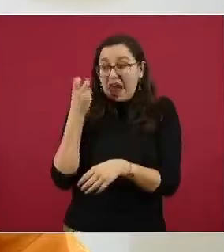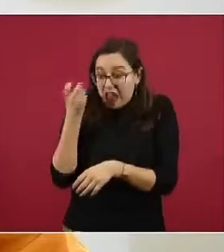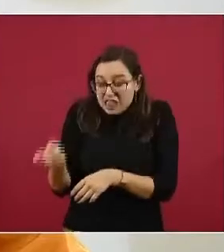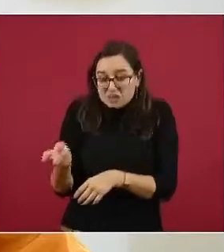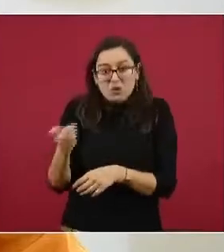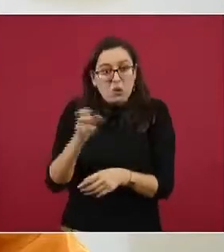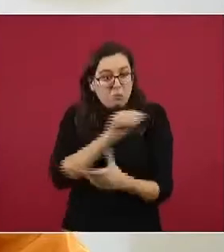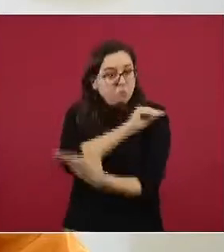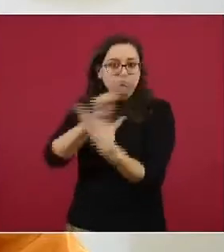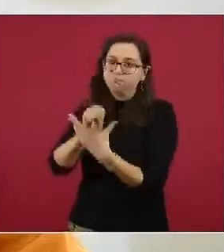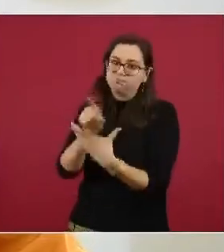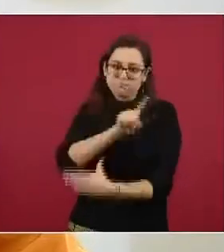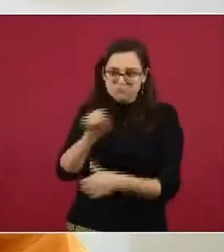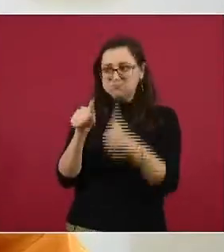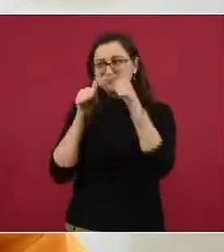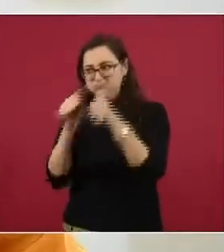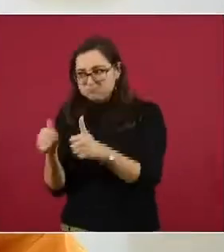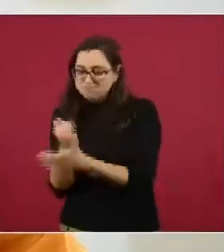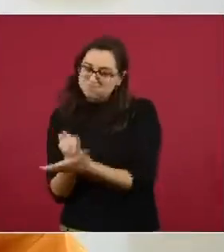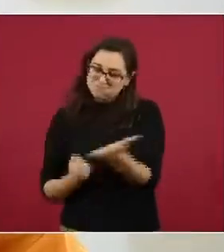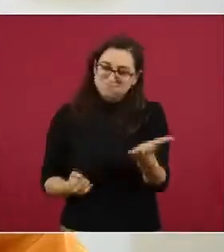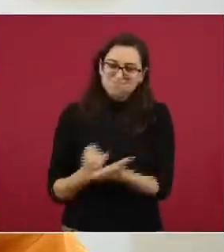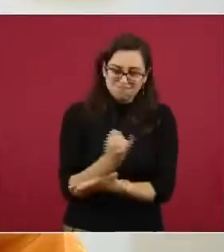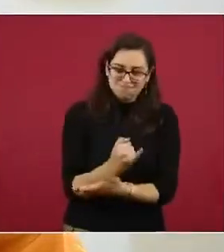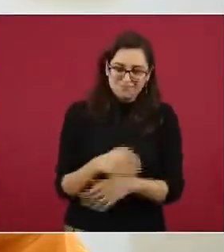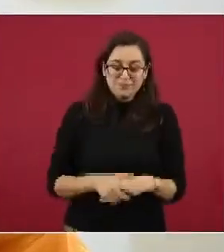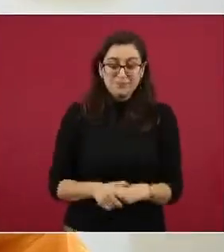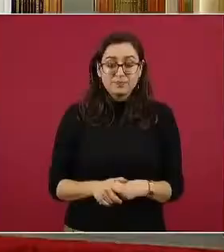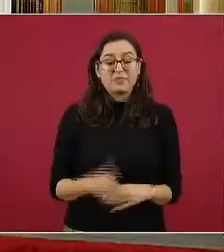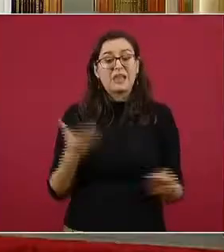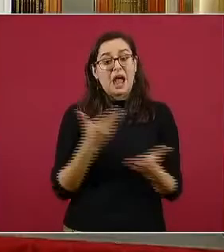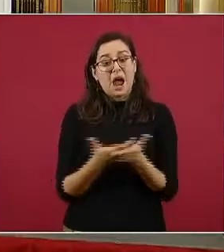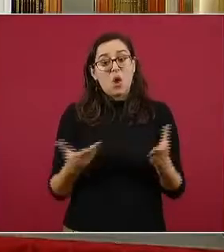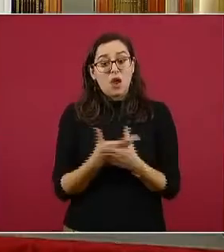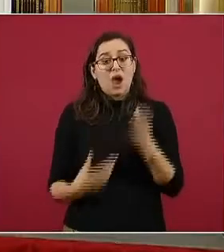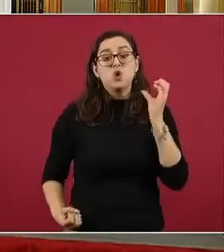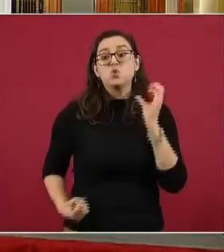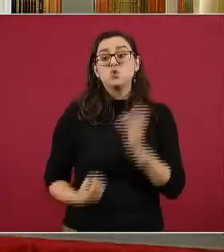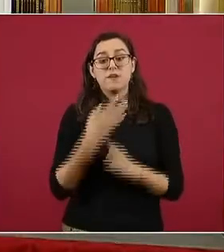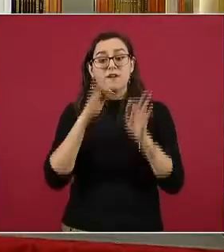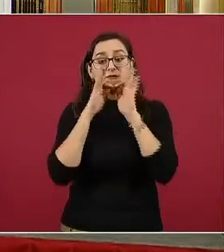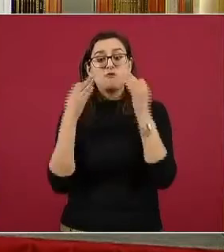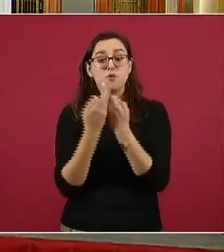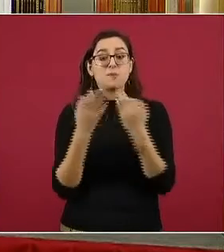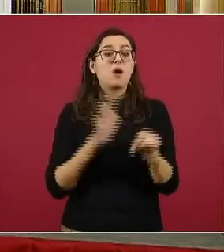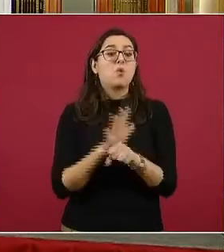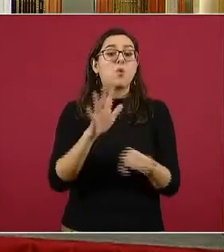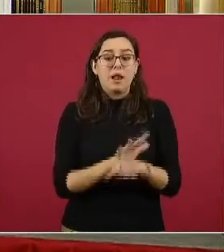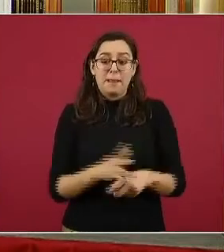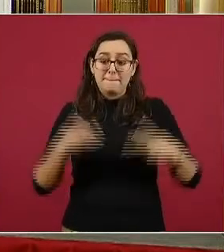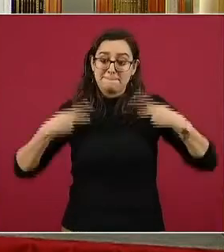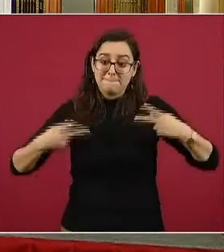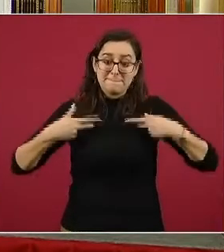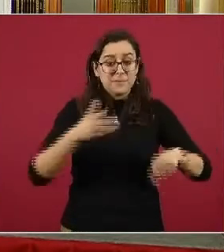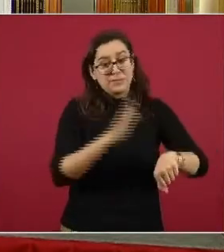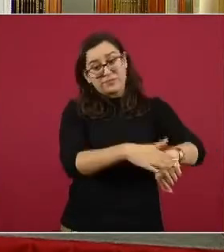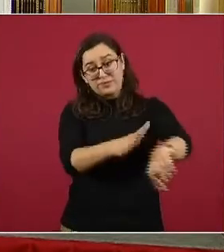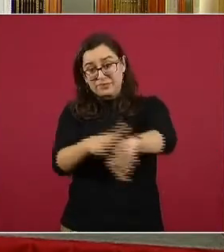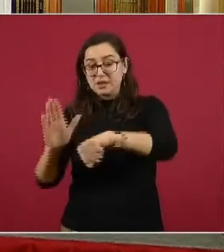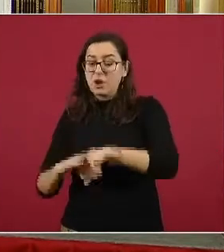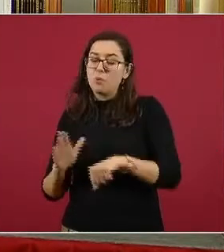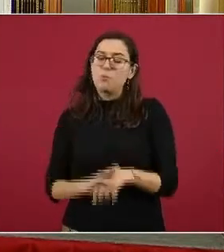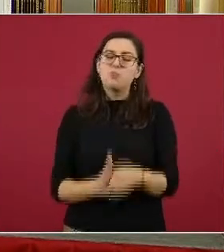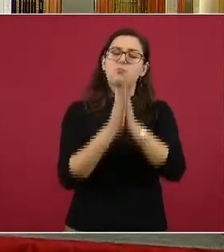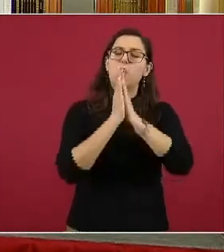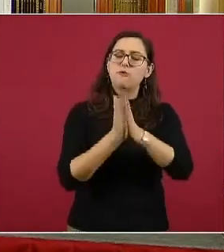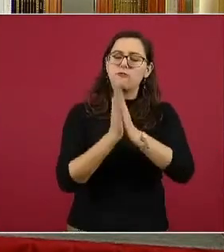decisiones. Las nuevas medidas que se presentaron el día de hoy es un llamado muy importante a la población a volver a quedarse